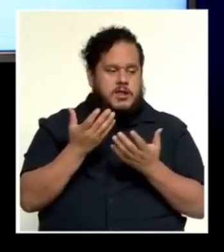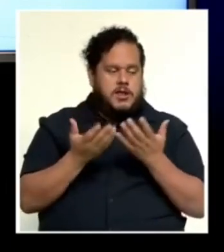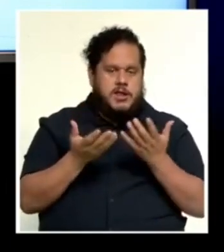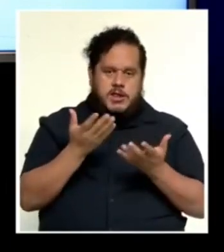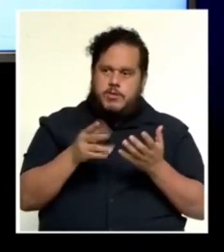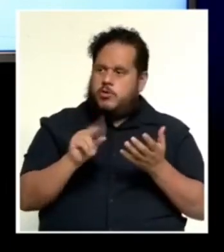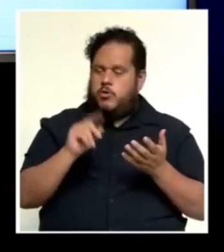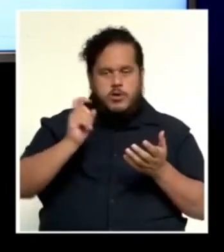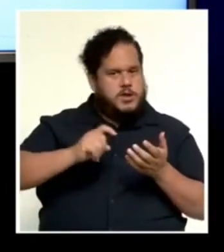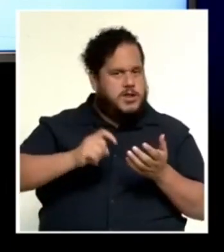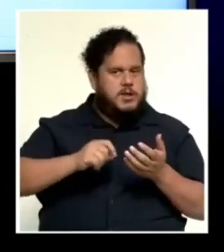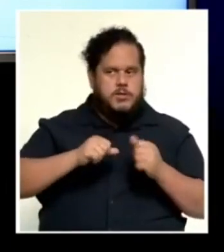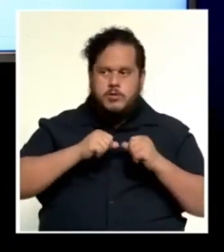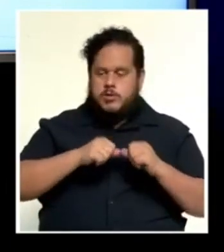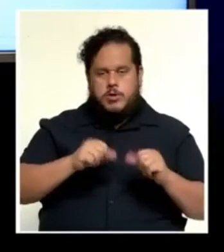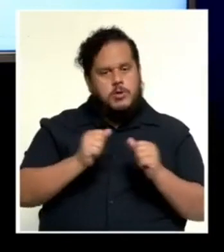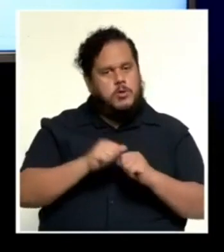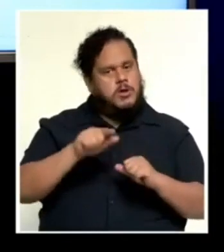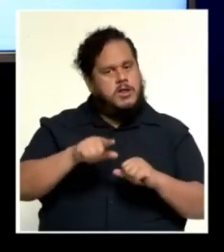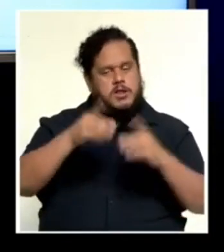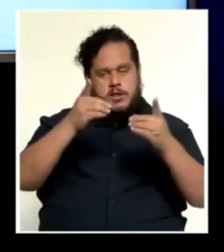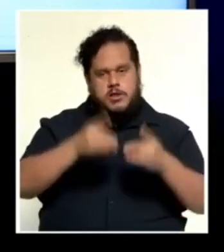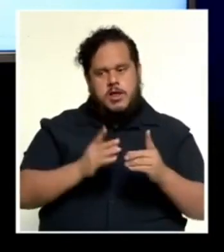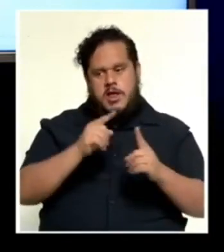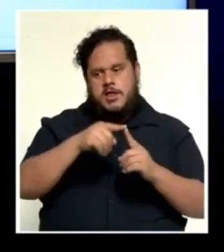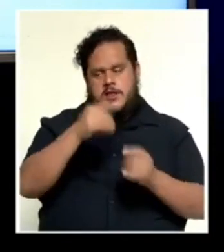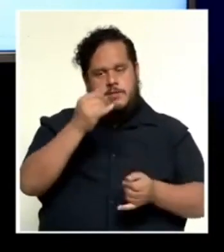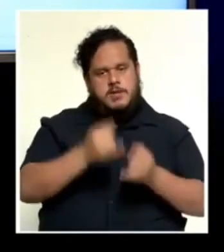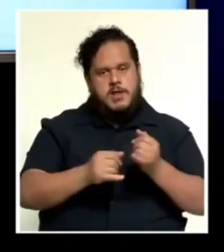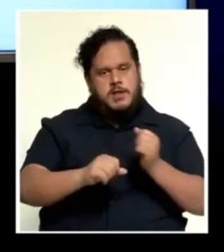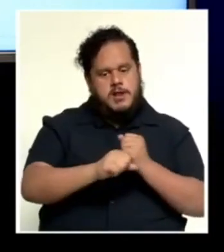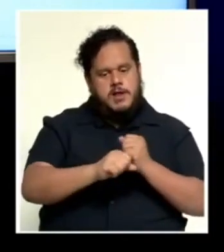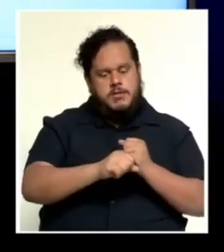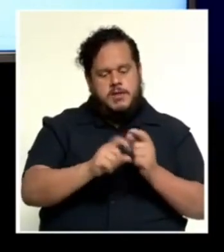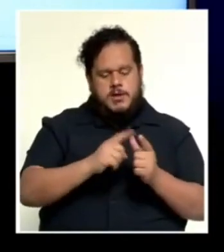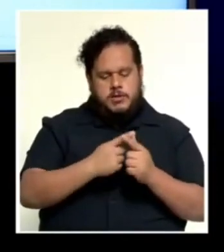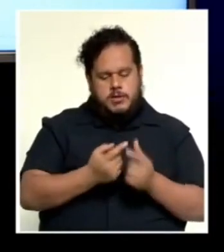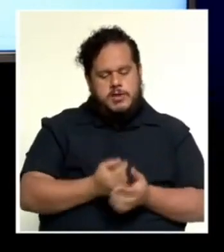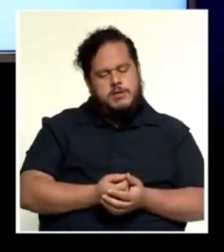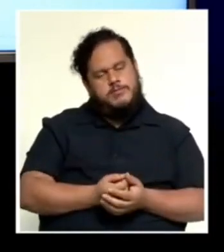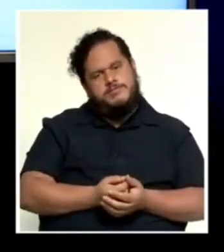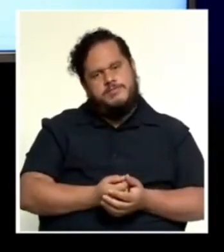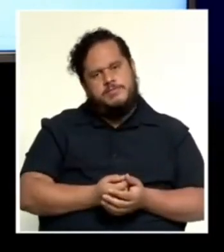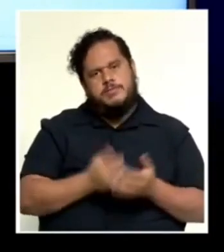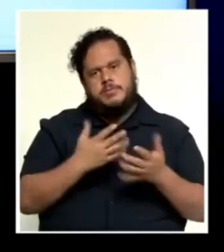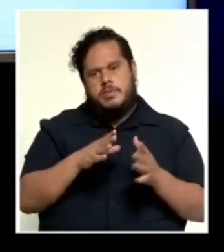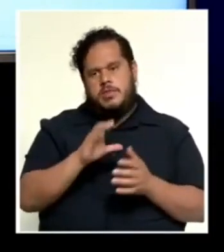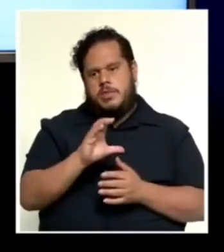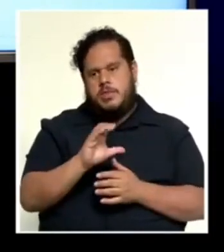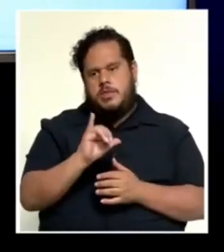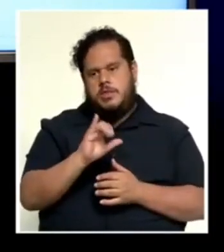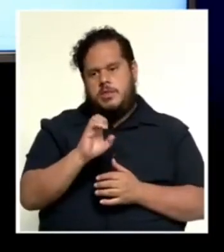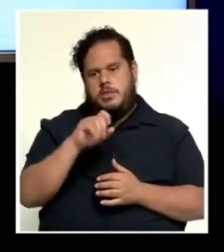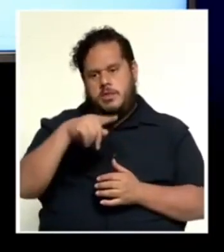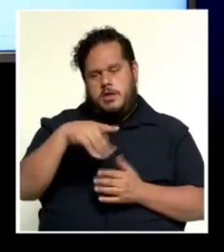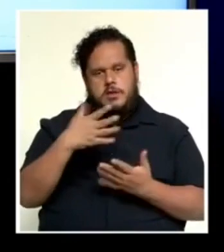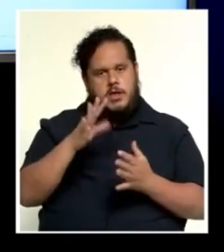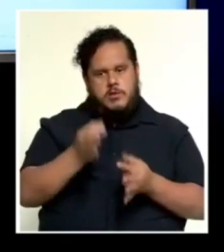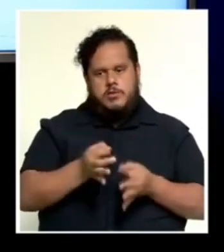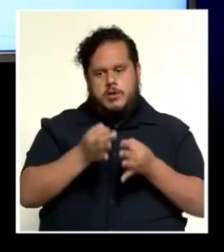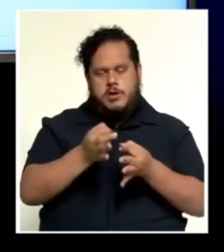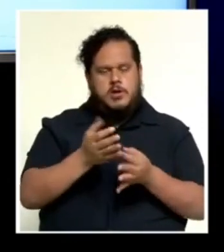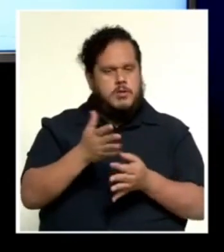no necesariamente continúe con esa decisión hasta el final de la campaña. Entonces, ya el CIEP nos adelantaba que aproximadamente